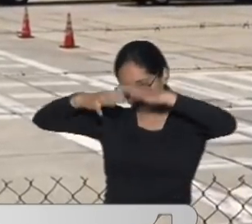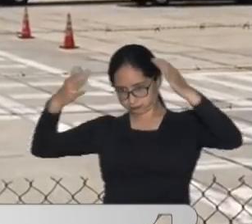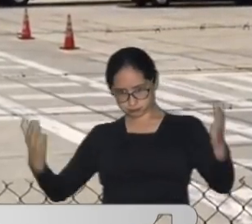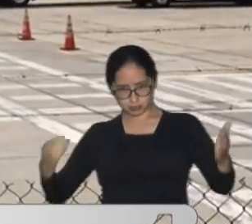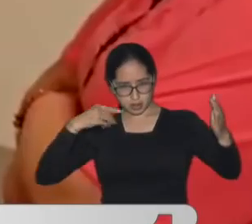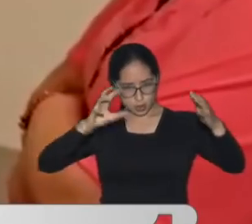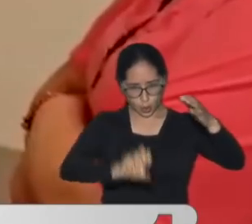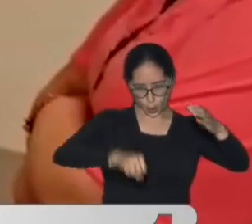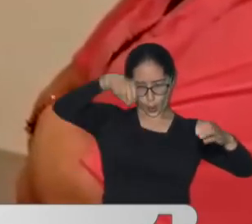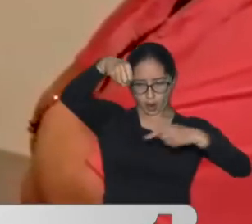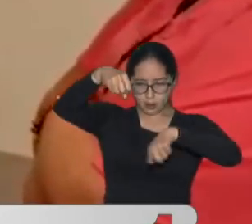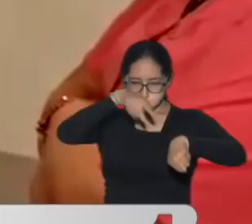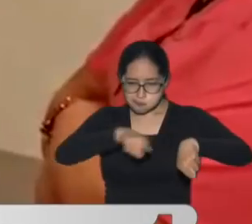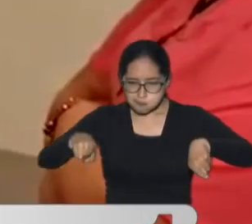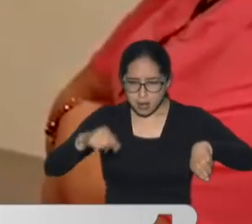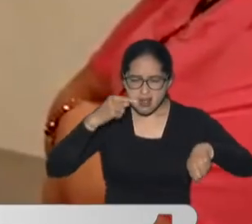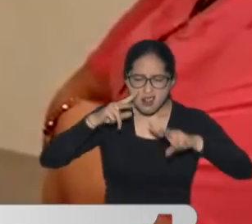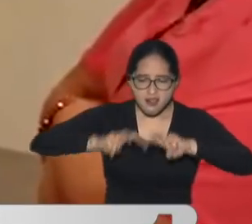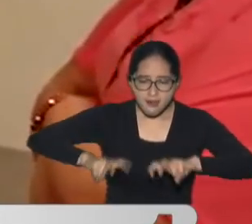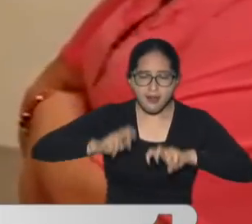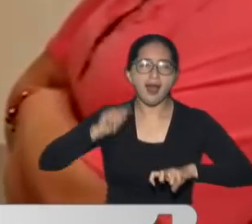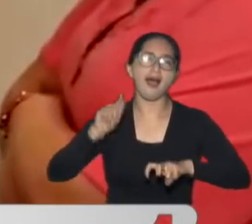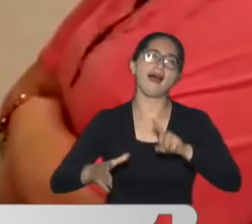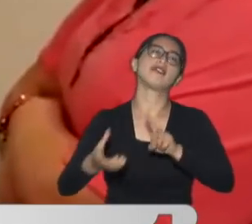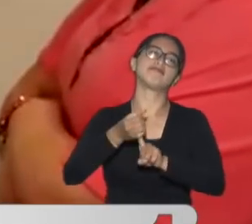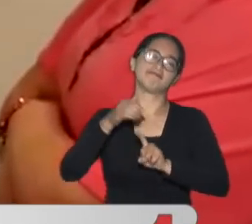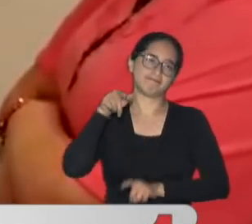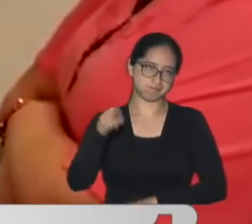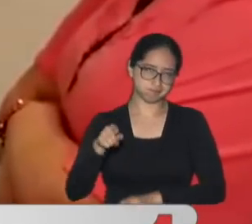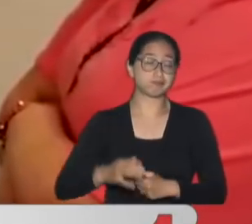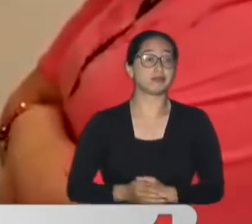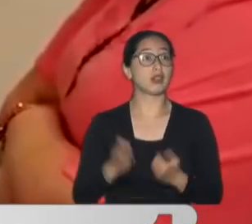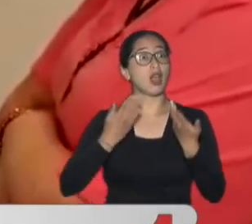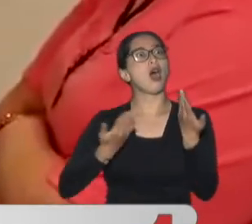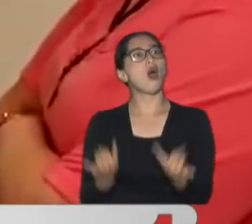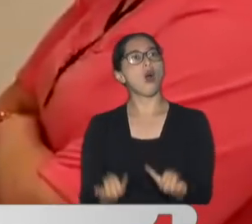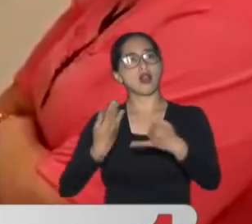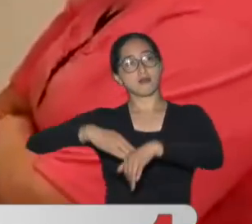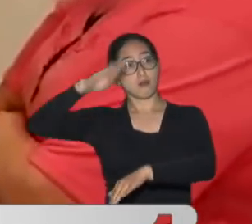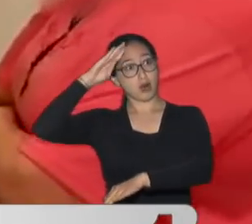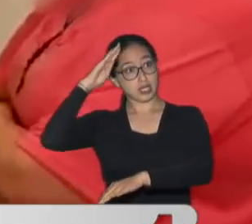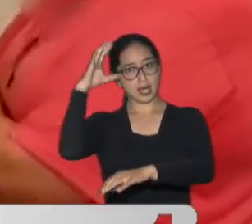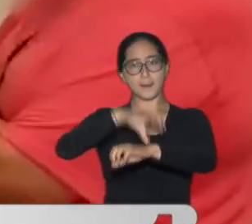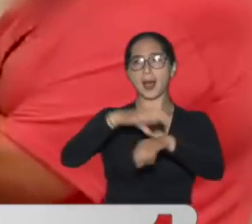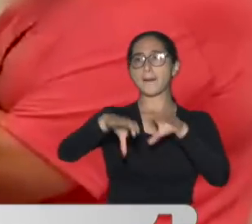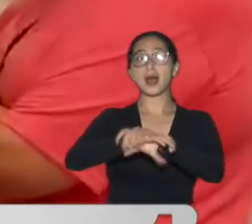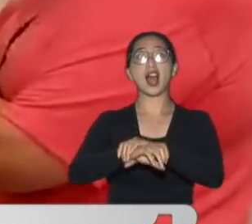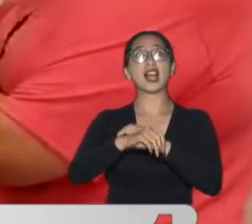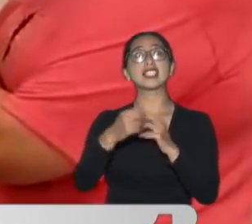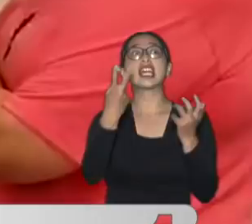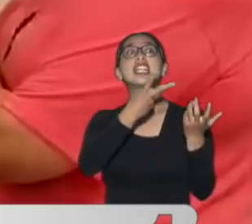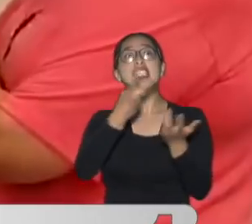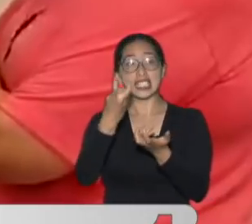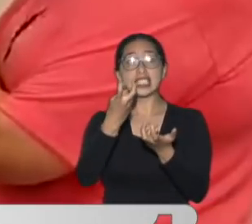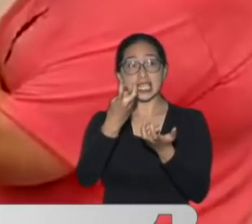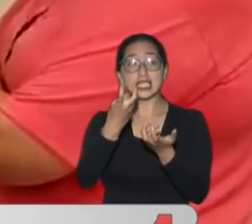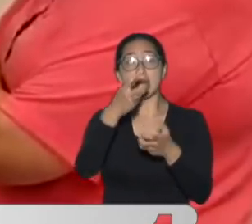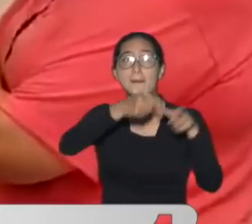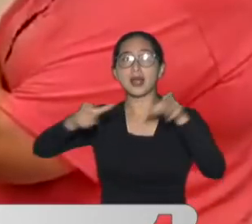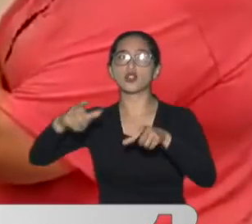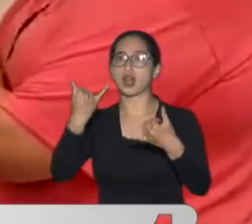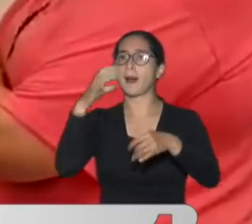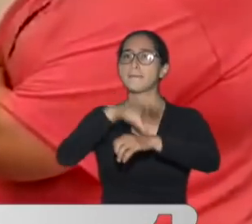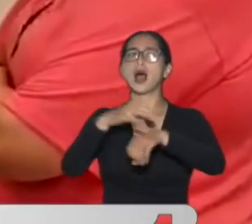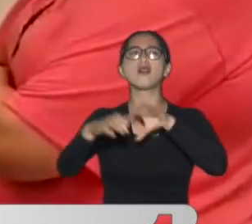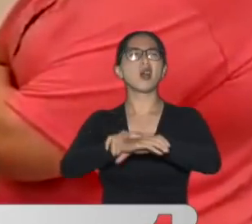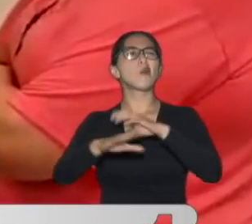en su equipaje. En lo que va corrido el año, la Policía Nacional ha capturado a 76 personas en el aeropuerto internacional El Dorado por el delito de